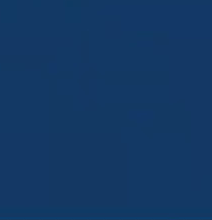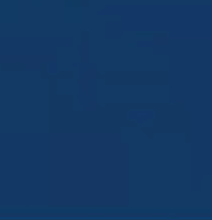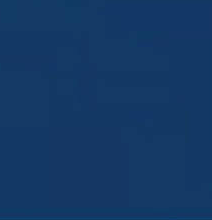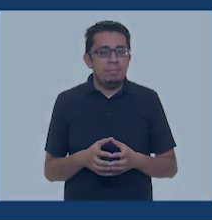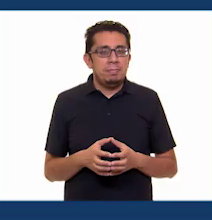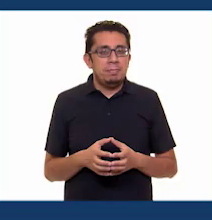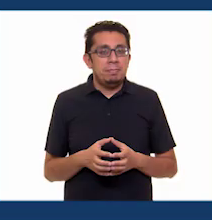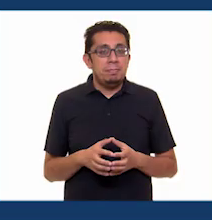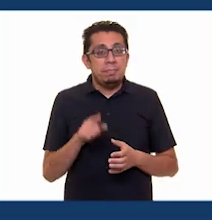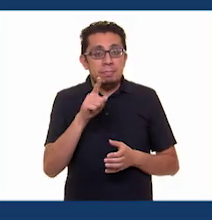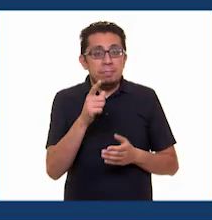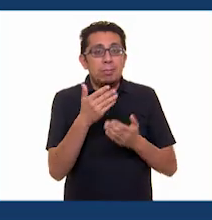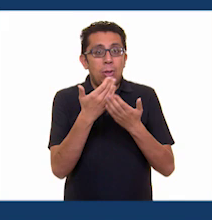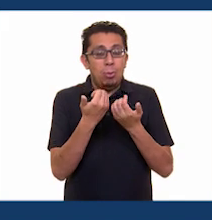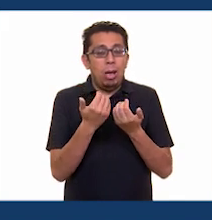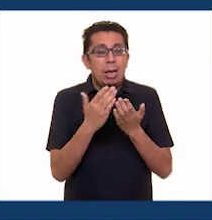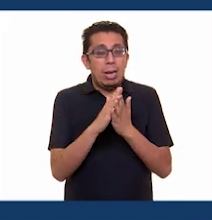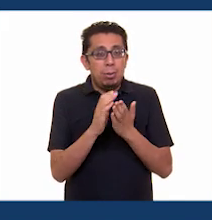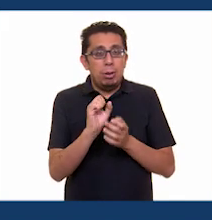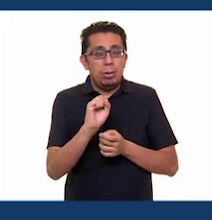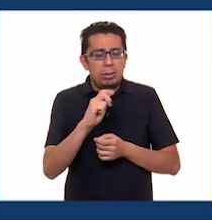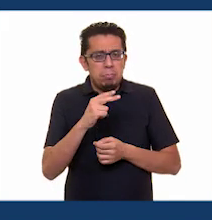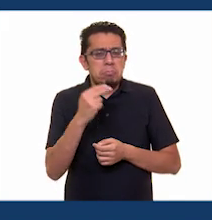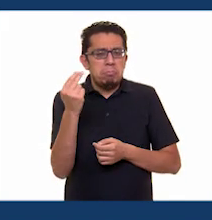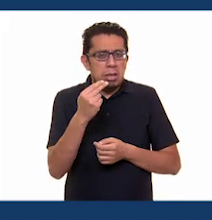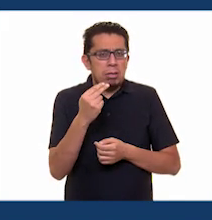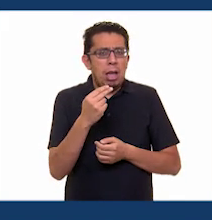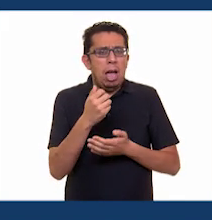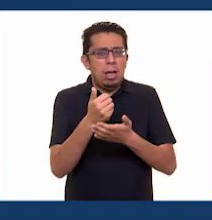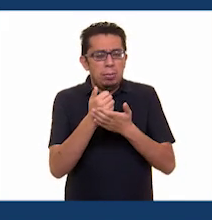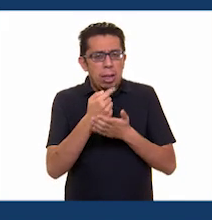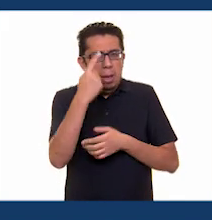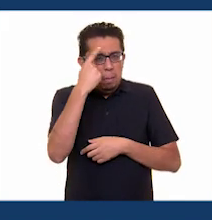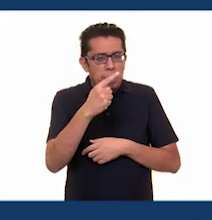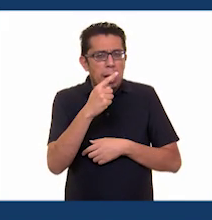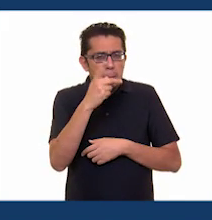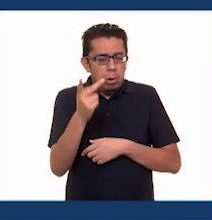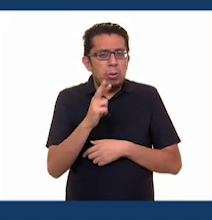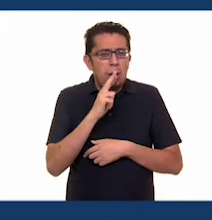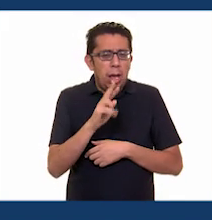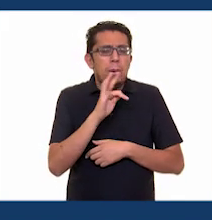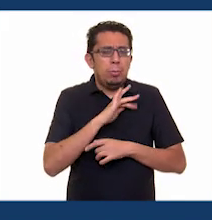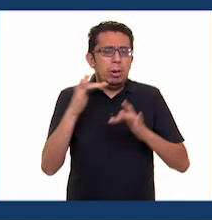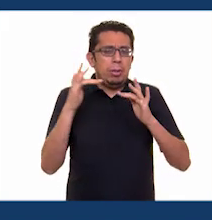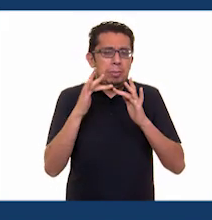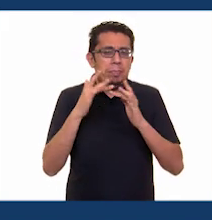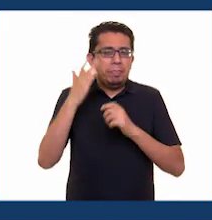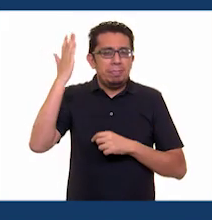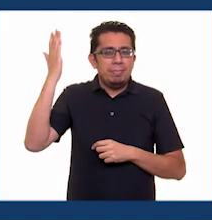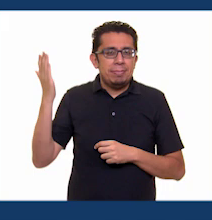Si no tienes el libro de texto o necesitas ayuda para responder las preguntas, contáctanos.